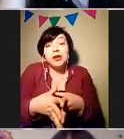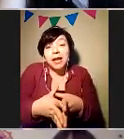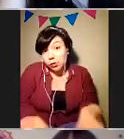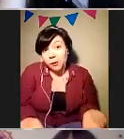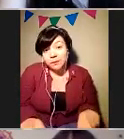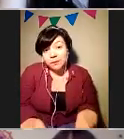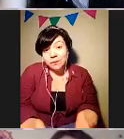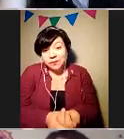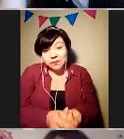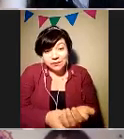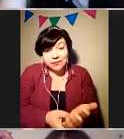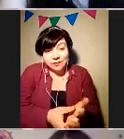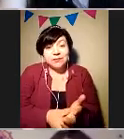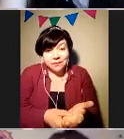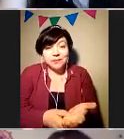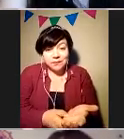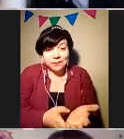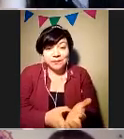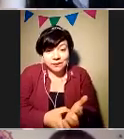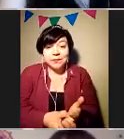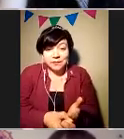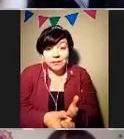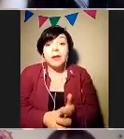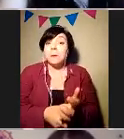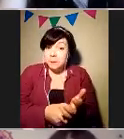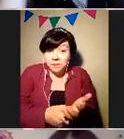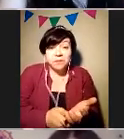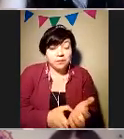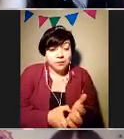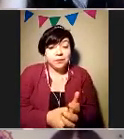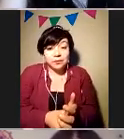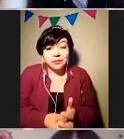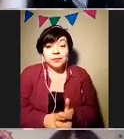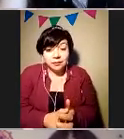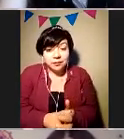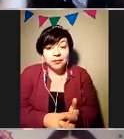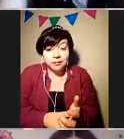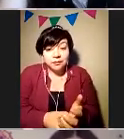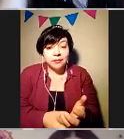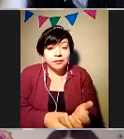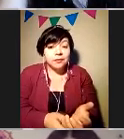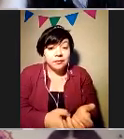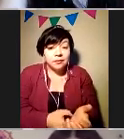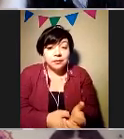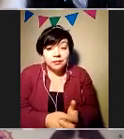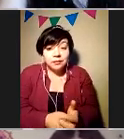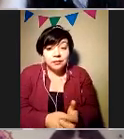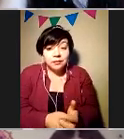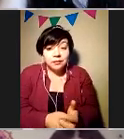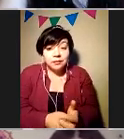en los claro, que se nos... O los influencers hoy en día, que es el boom en las redes sociales y que trabajan por canje con